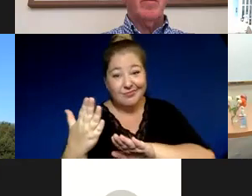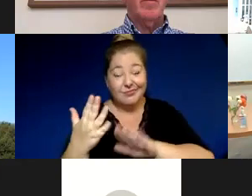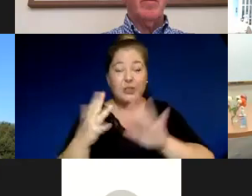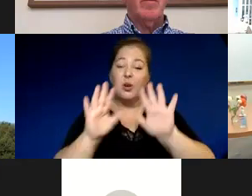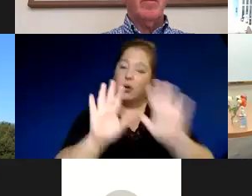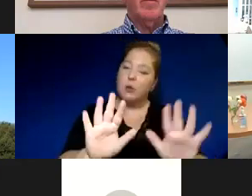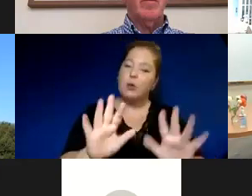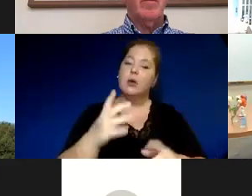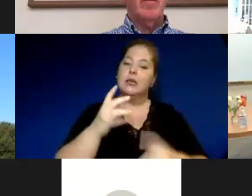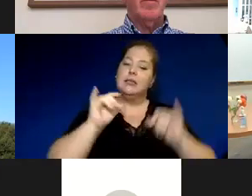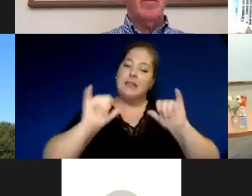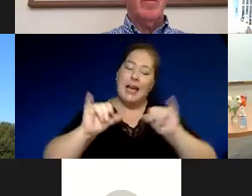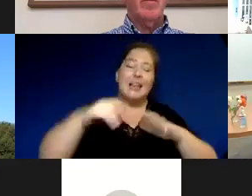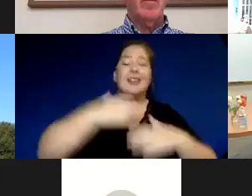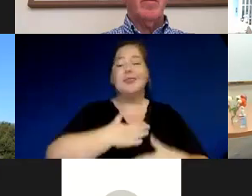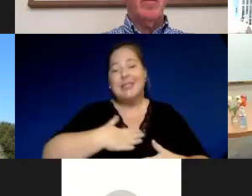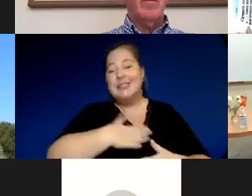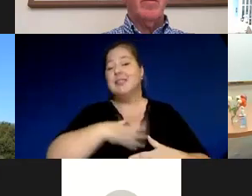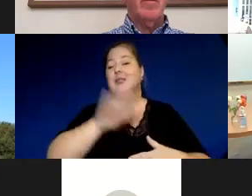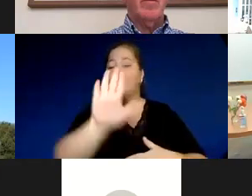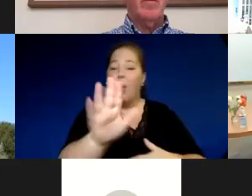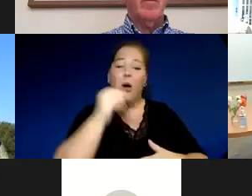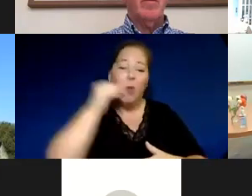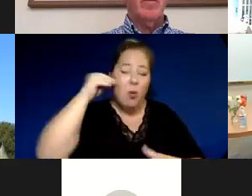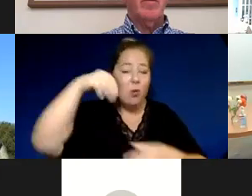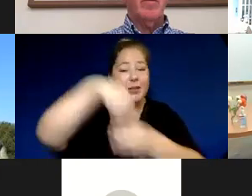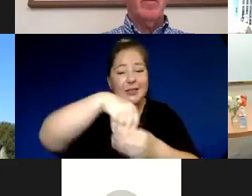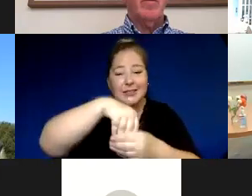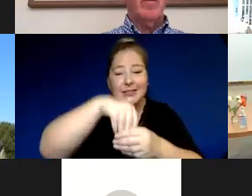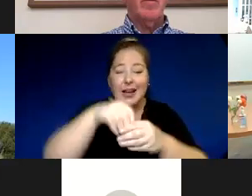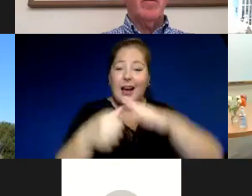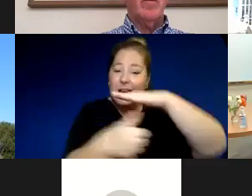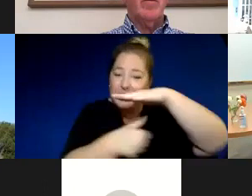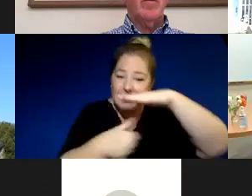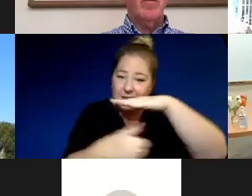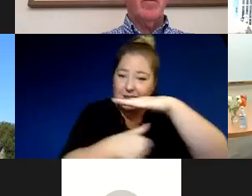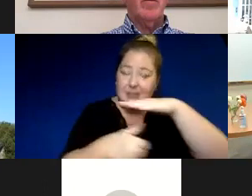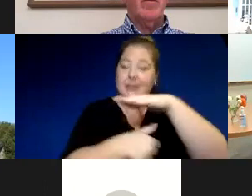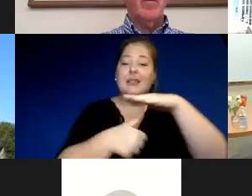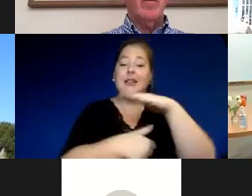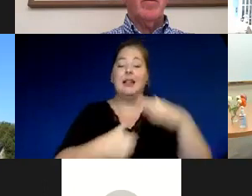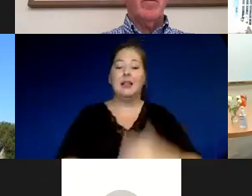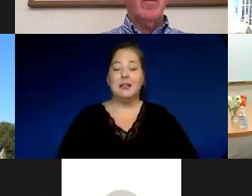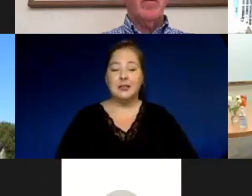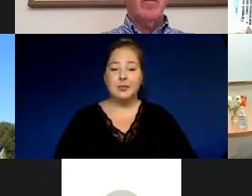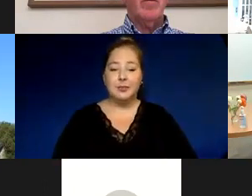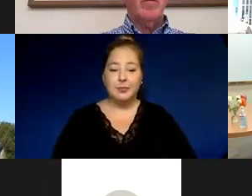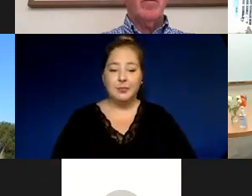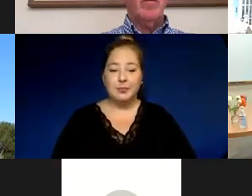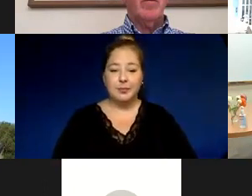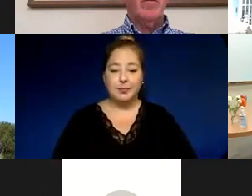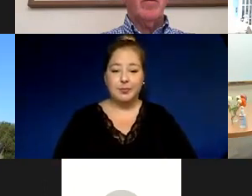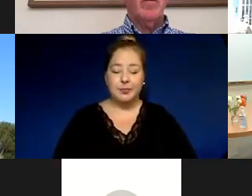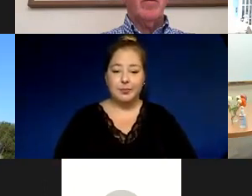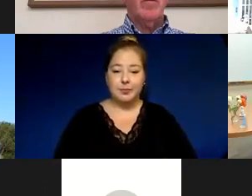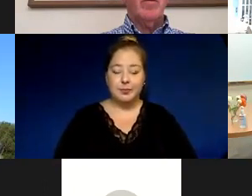favor en casa, permanezcan en sus casas. Es importante también que cuiden tanto de su salud física como